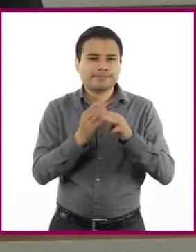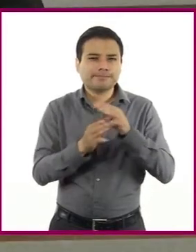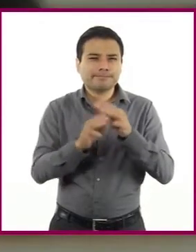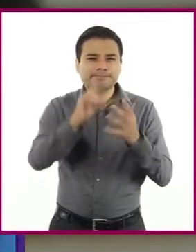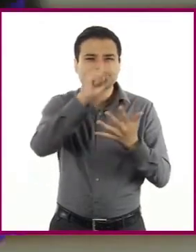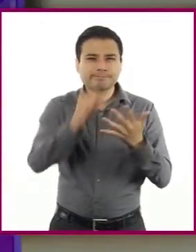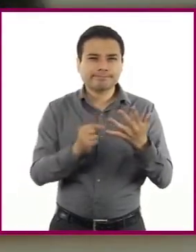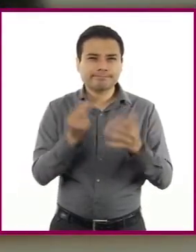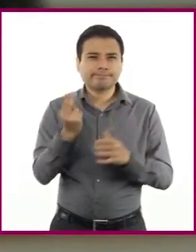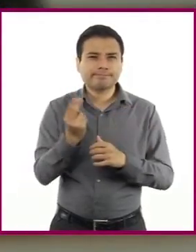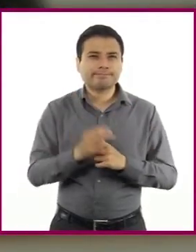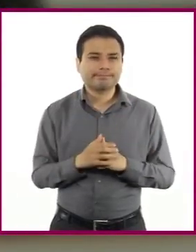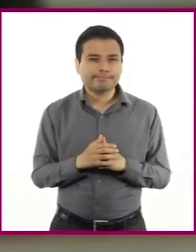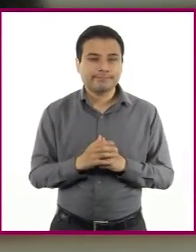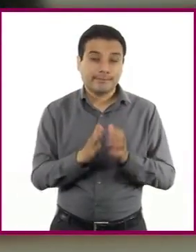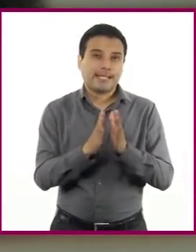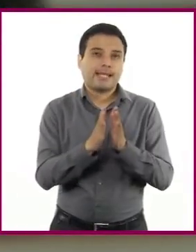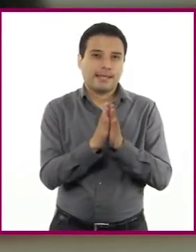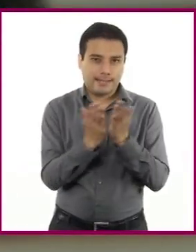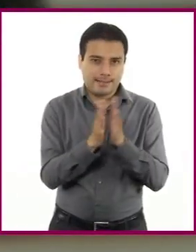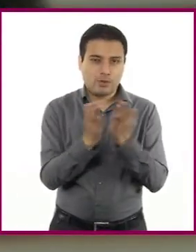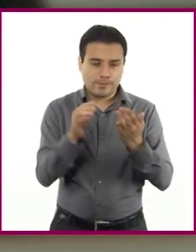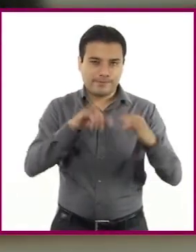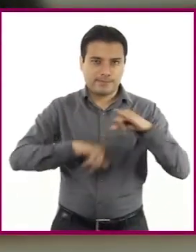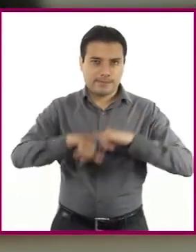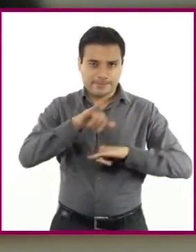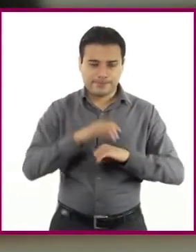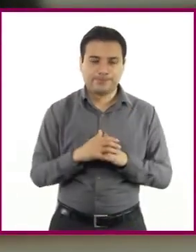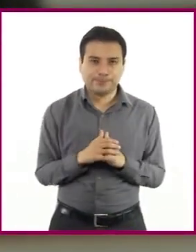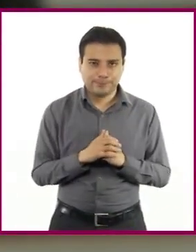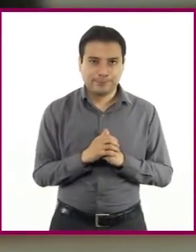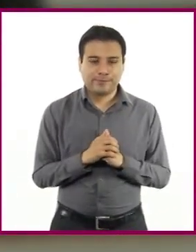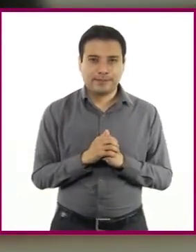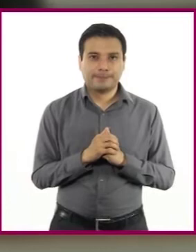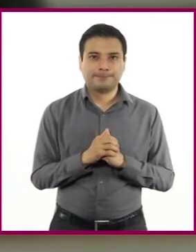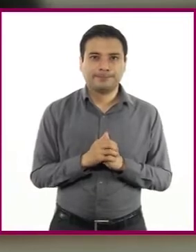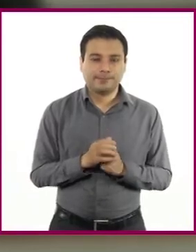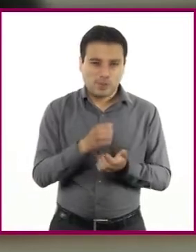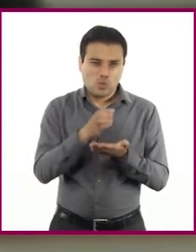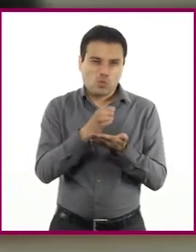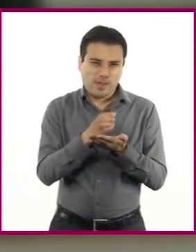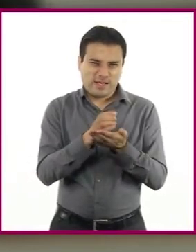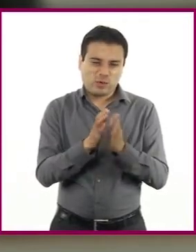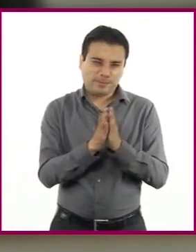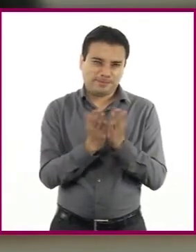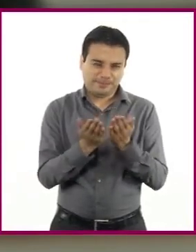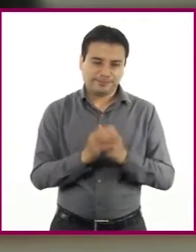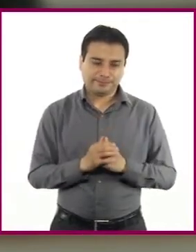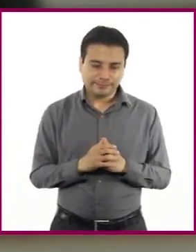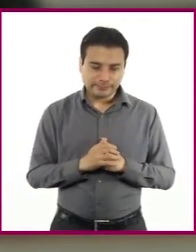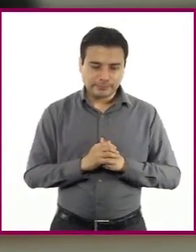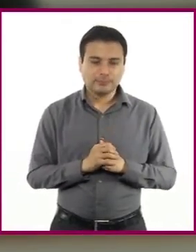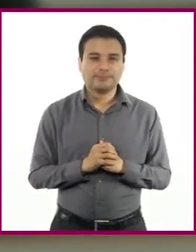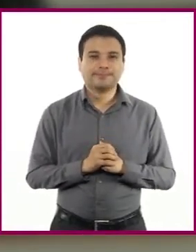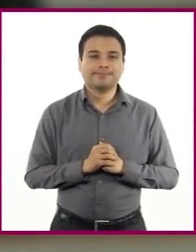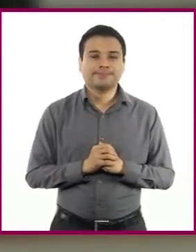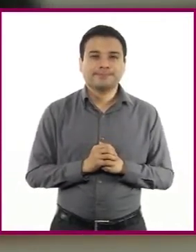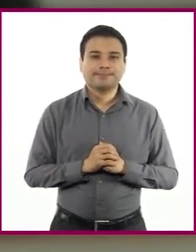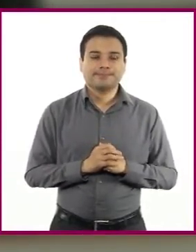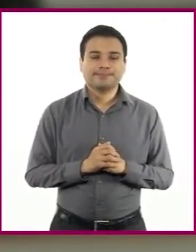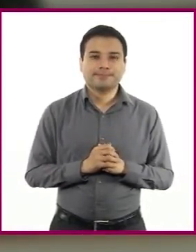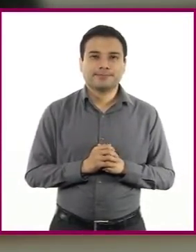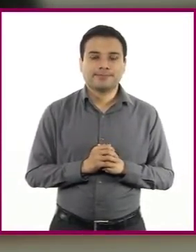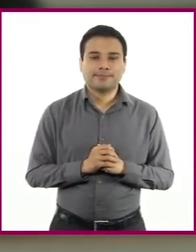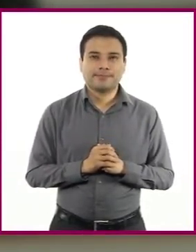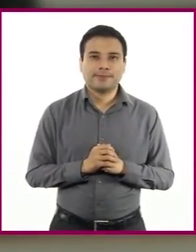los siguientes: su libro de texto de Ciencias Químicas, su bitácora científica, que es su cuaderno de notas de la